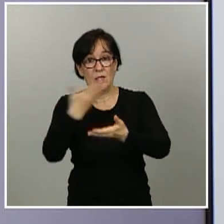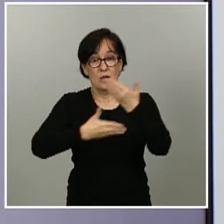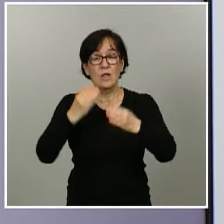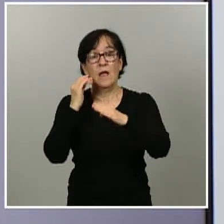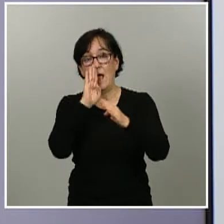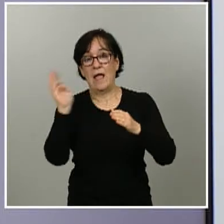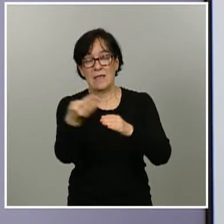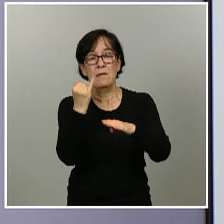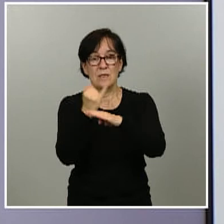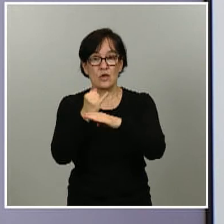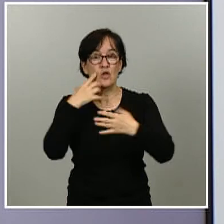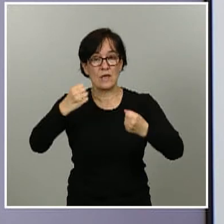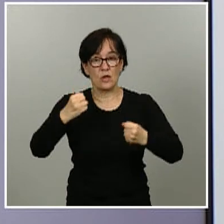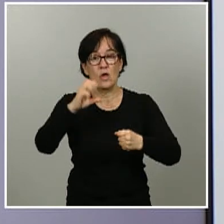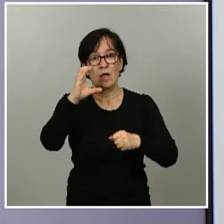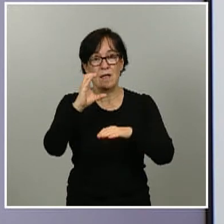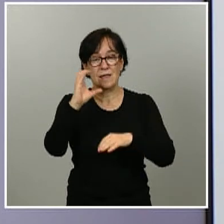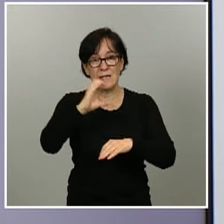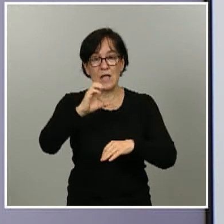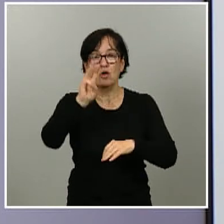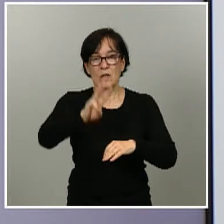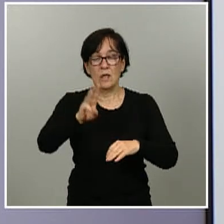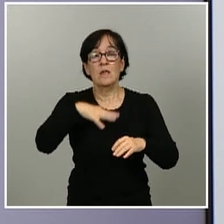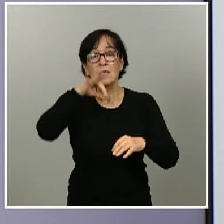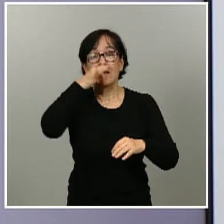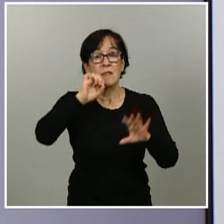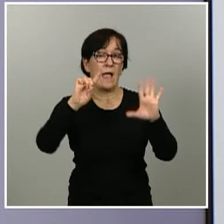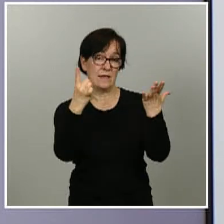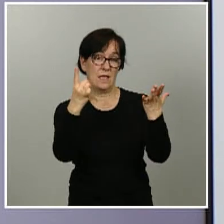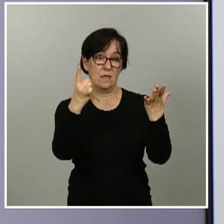Salud Carlos III. Esta tarde, por tanto, a las 6 de la tarde, horario